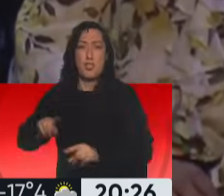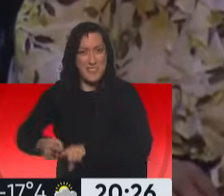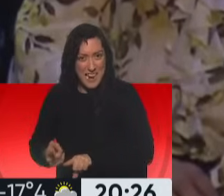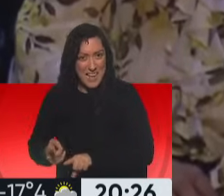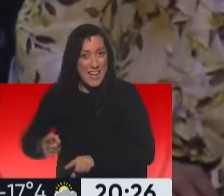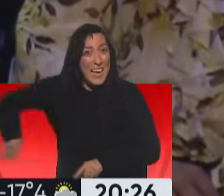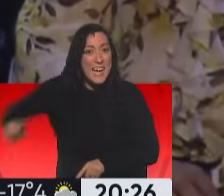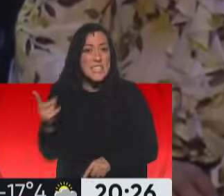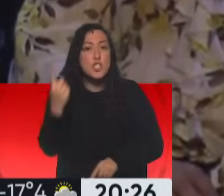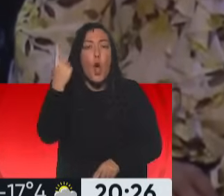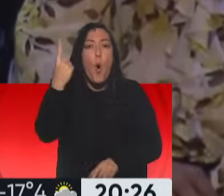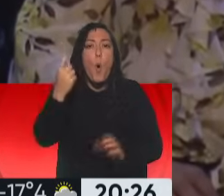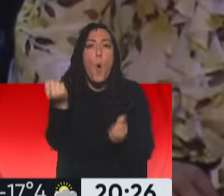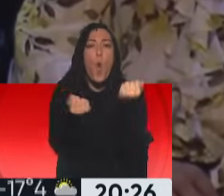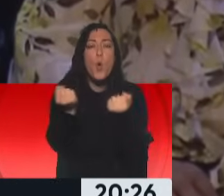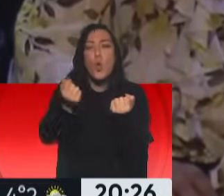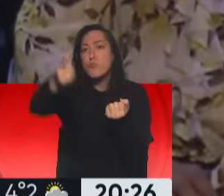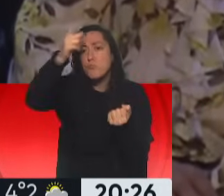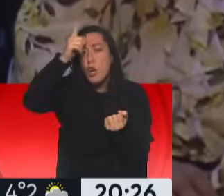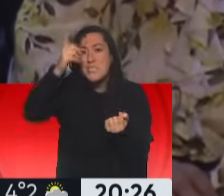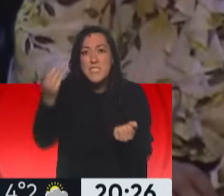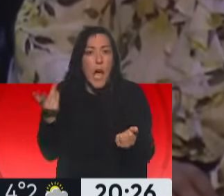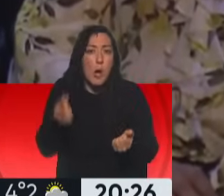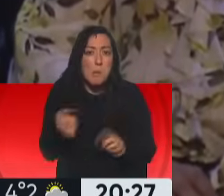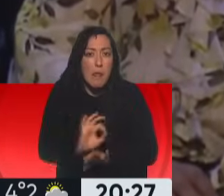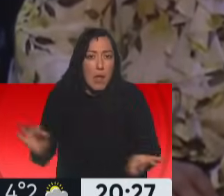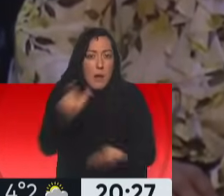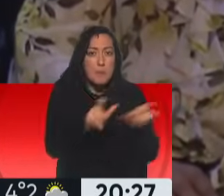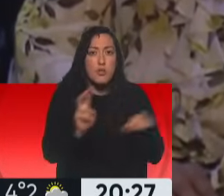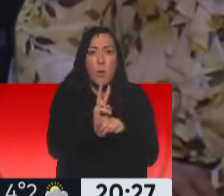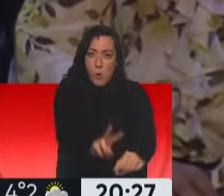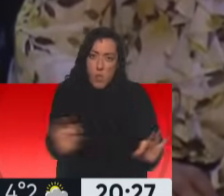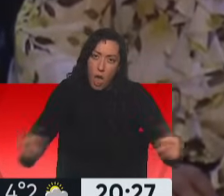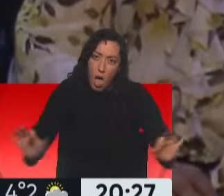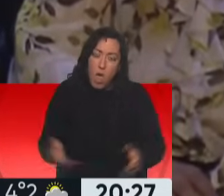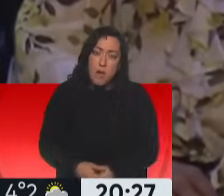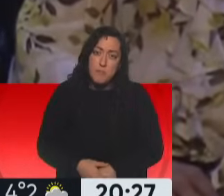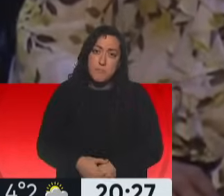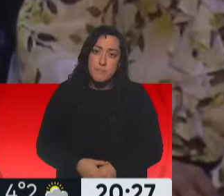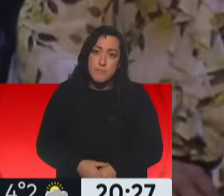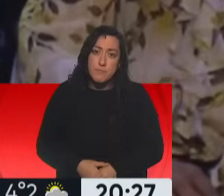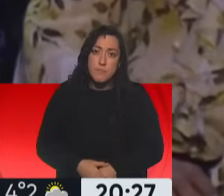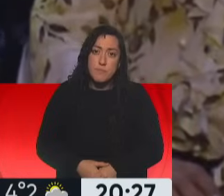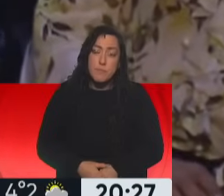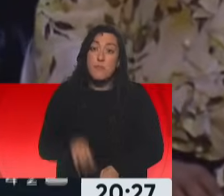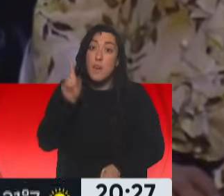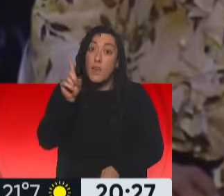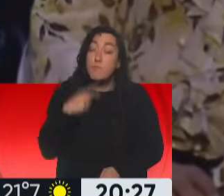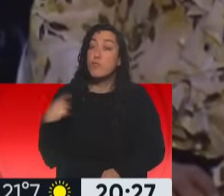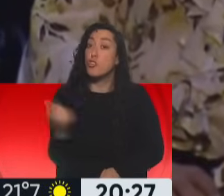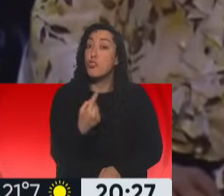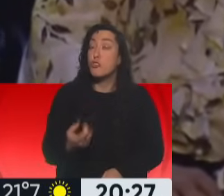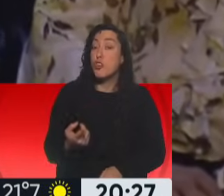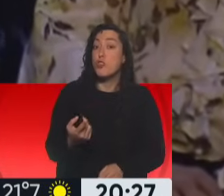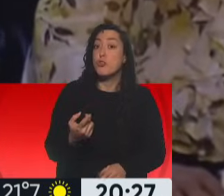comprar un solo patrullero para la protección de los argentinos de bien. Eso sí, cuando nosotros